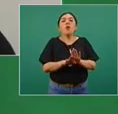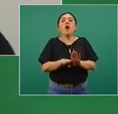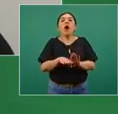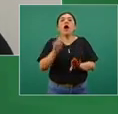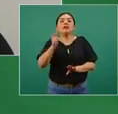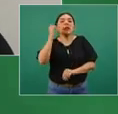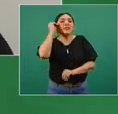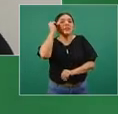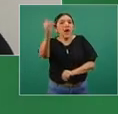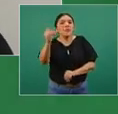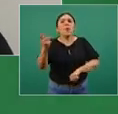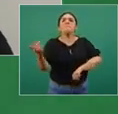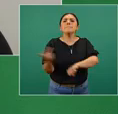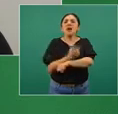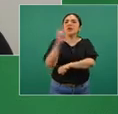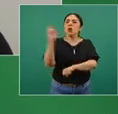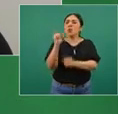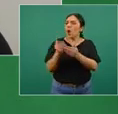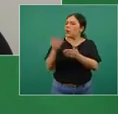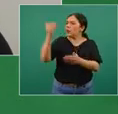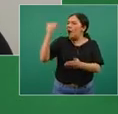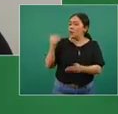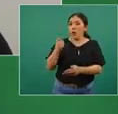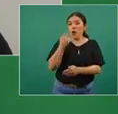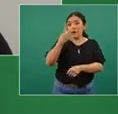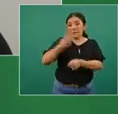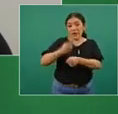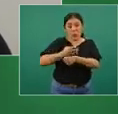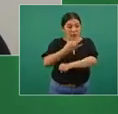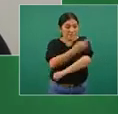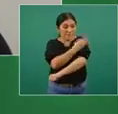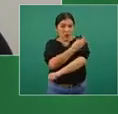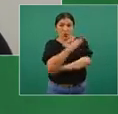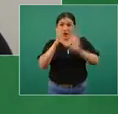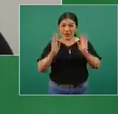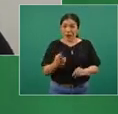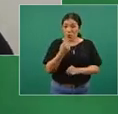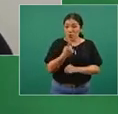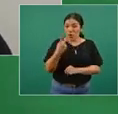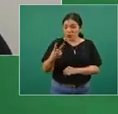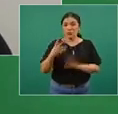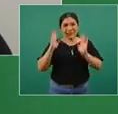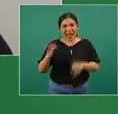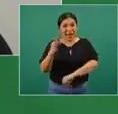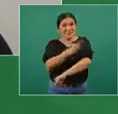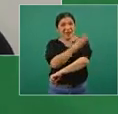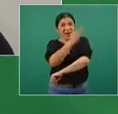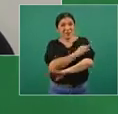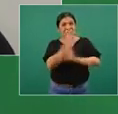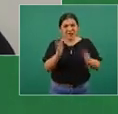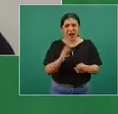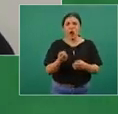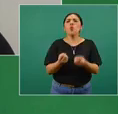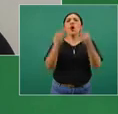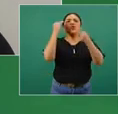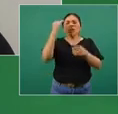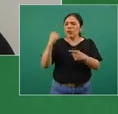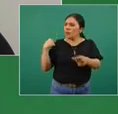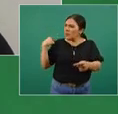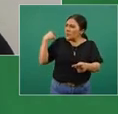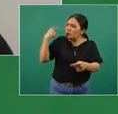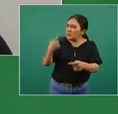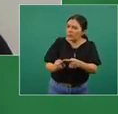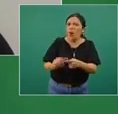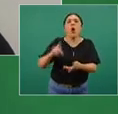con los tiempos transcurridos desde la segunda dosis de aplicación en aquellas vacunas que tienen 2 dosis, o el tiempo